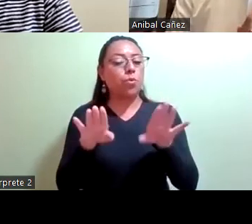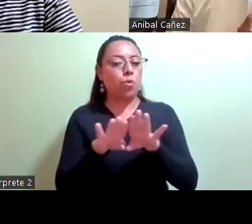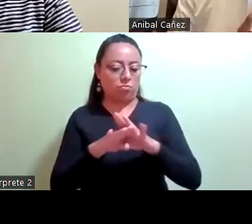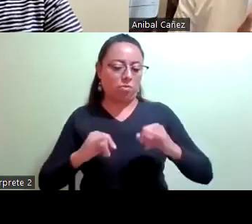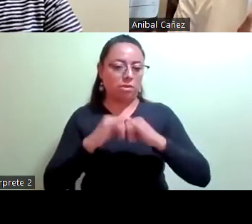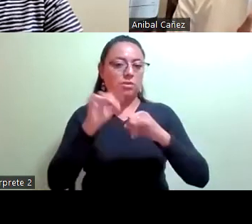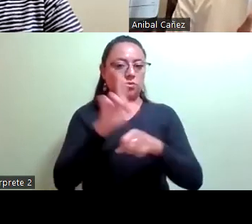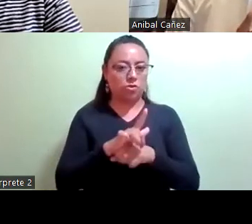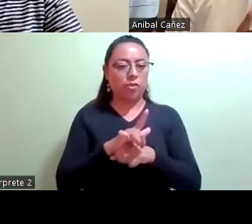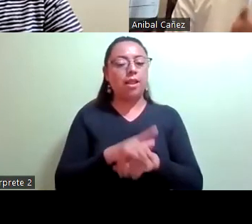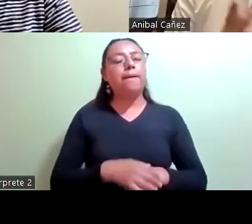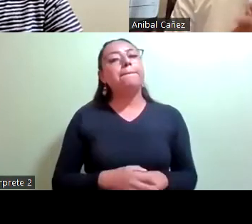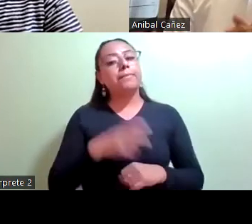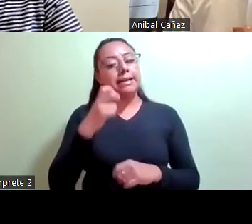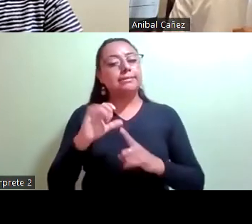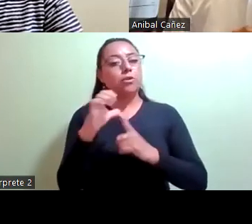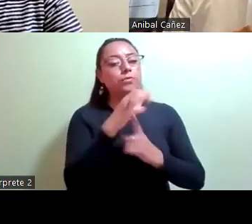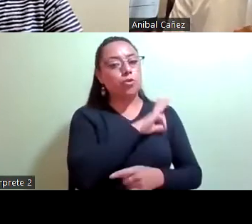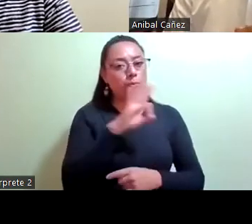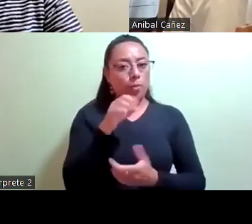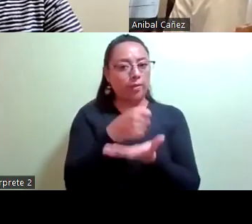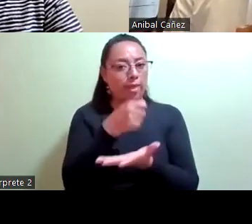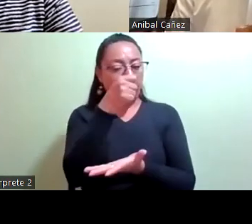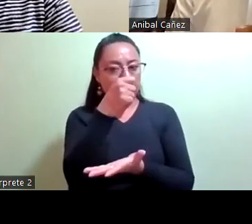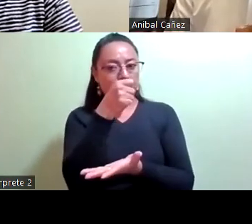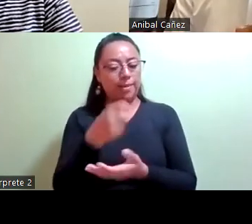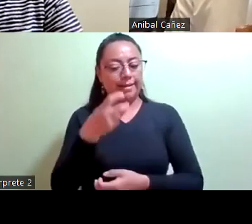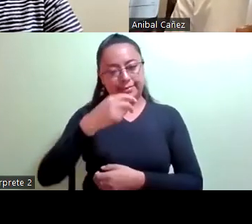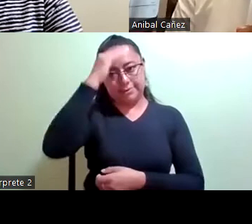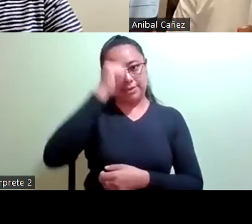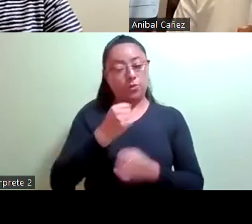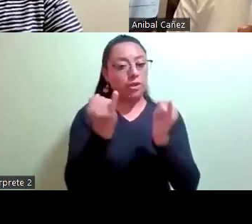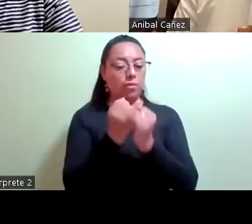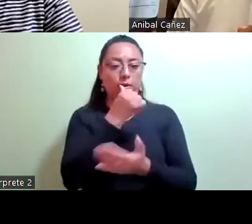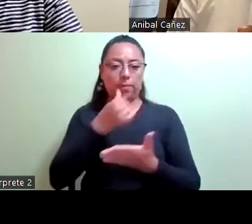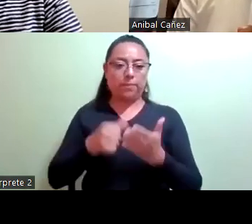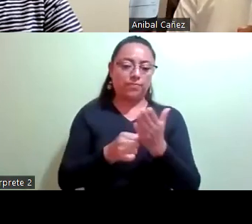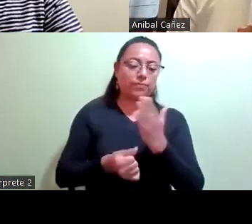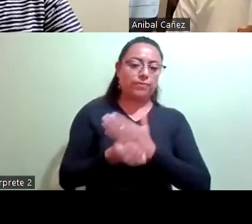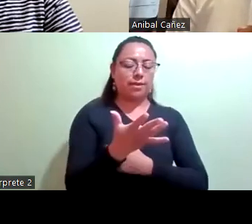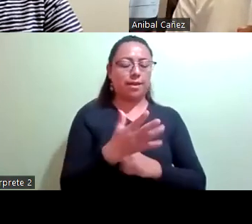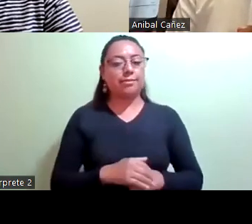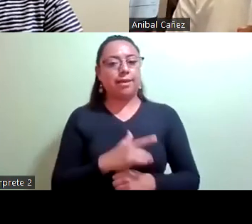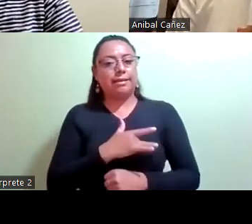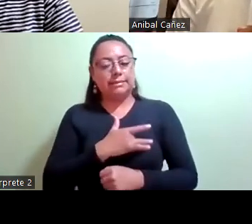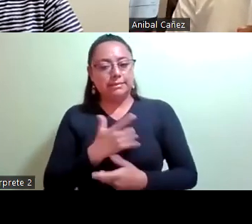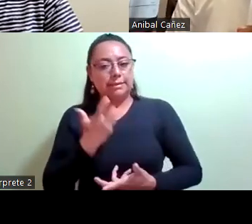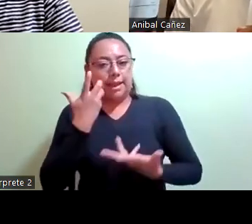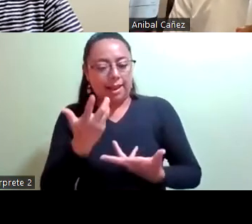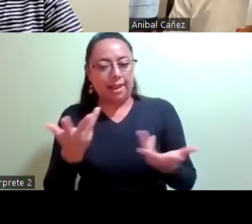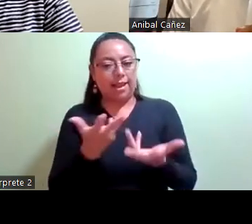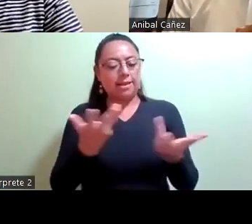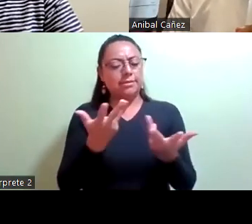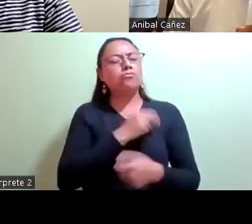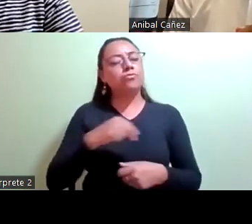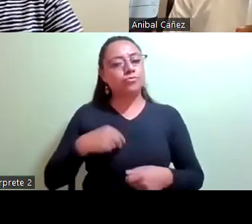a bien aprobar este acuerdo y la carta de intención, pues haremos lo propio con la representación